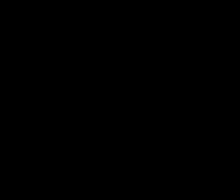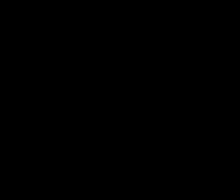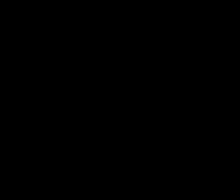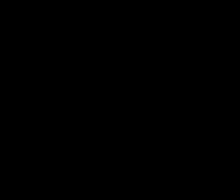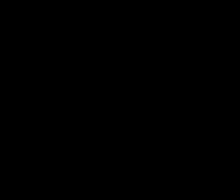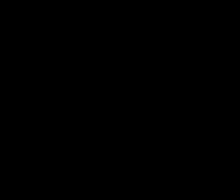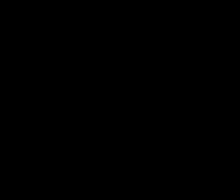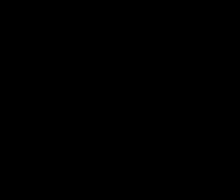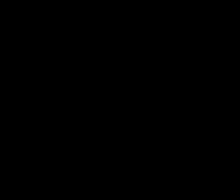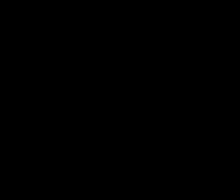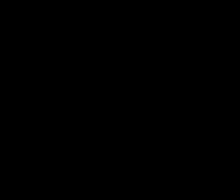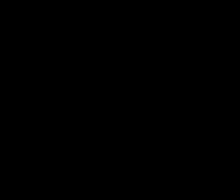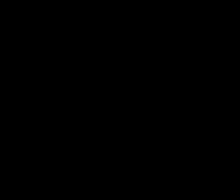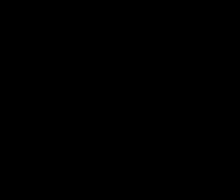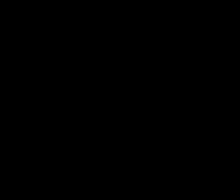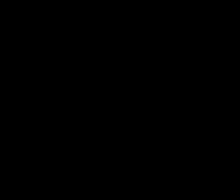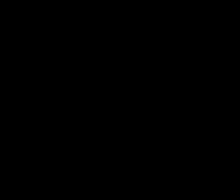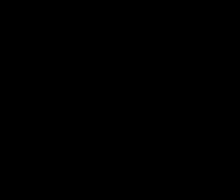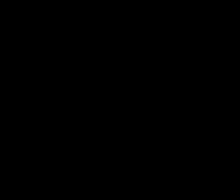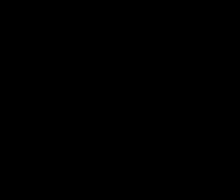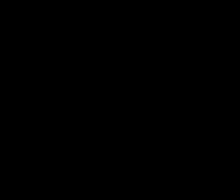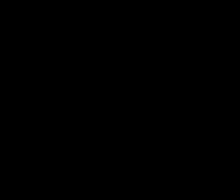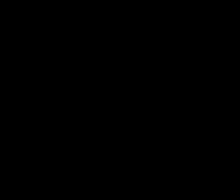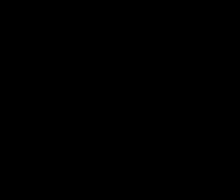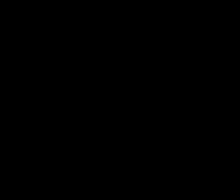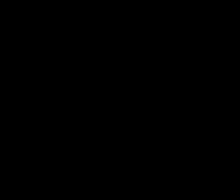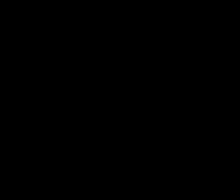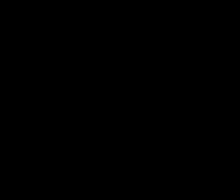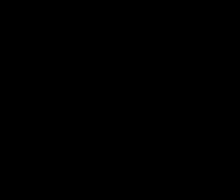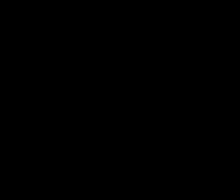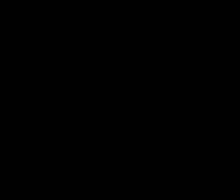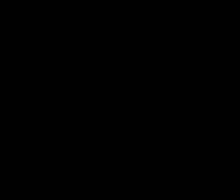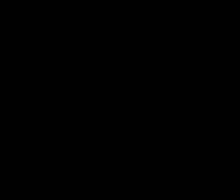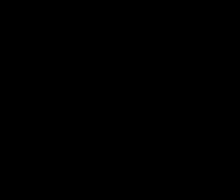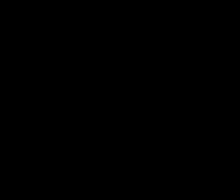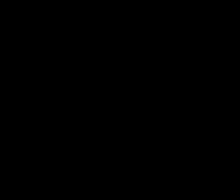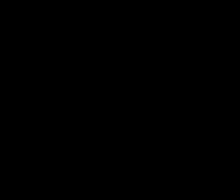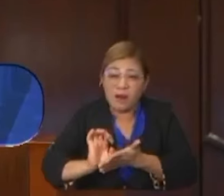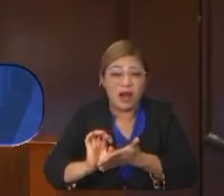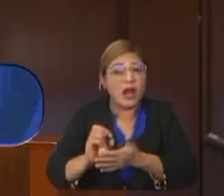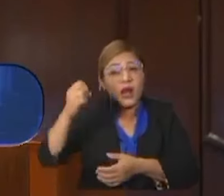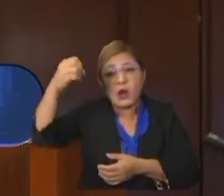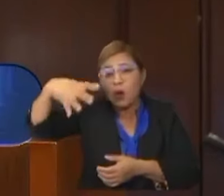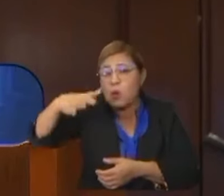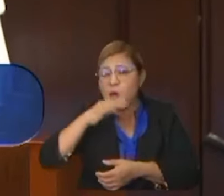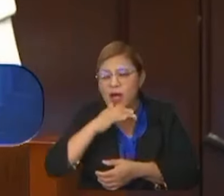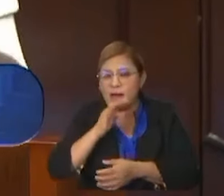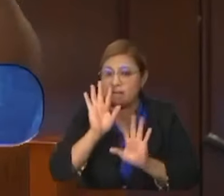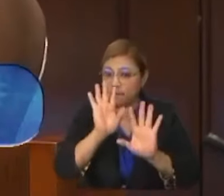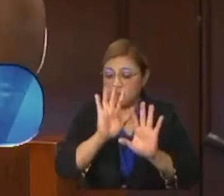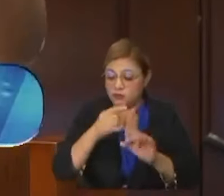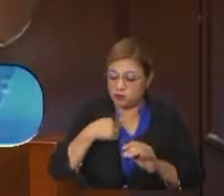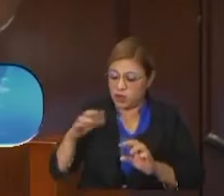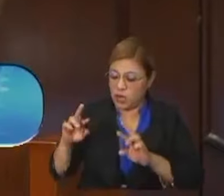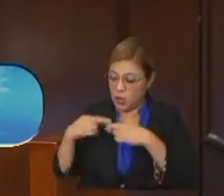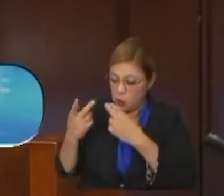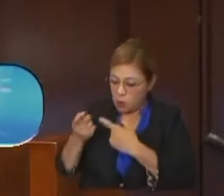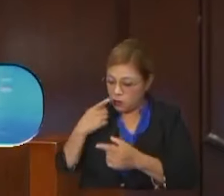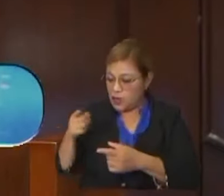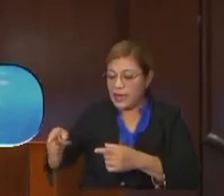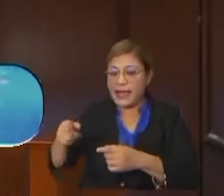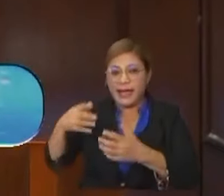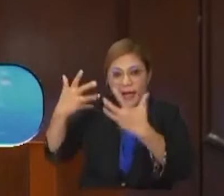es cierto. Pero hay un montón que no tienen luz y tenemos que resolver el problema. Hay muchas que lo van a tener, ya nos reunimos con Naturgy, vamos a hacer con la